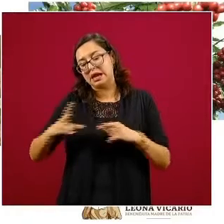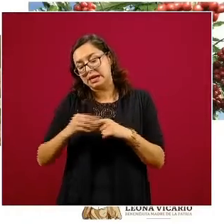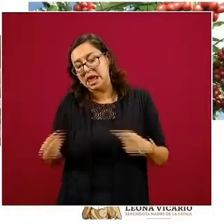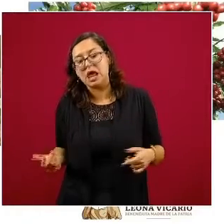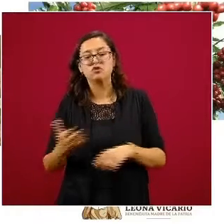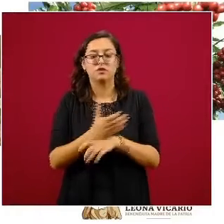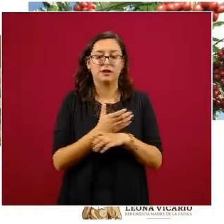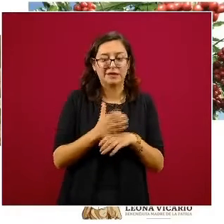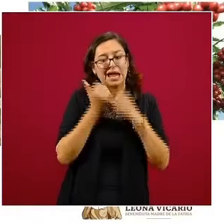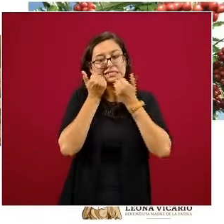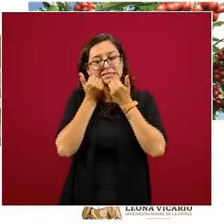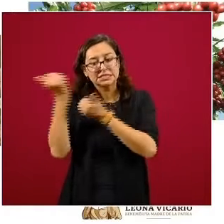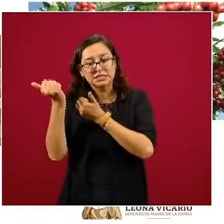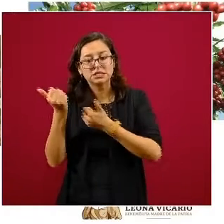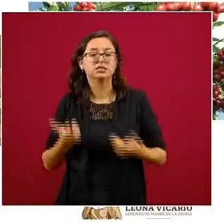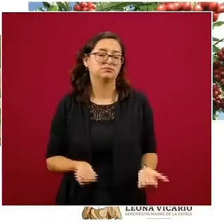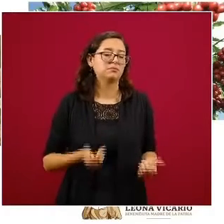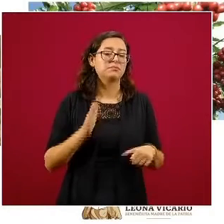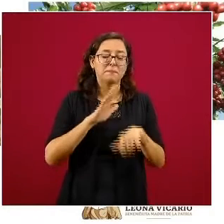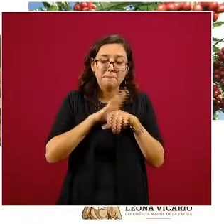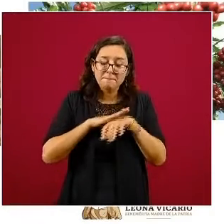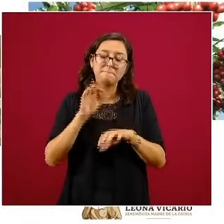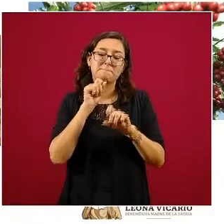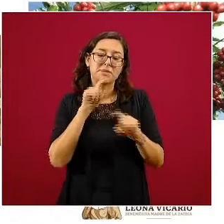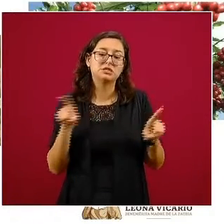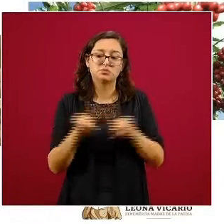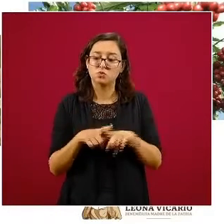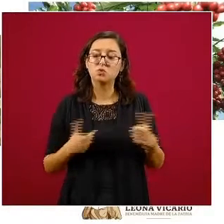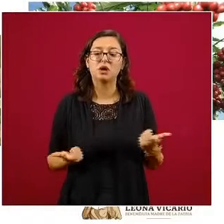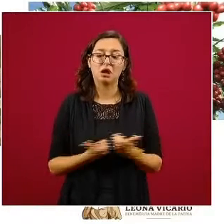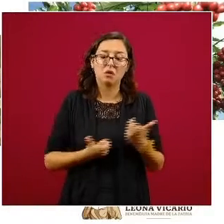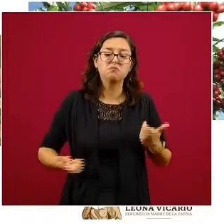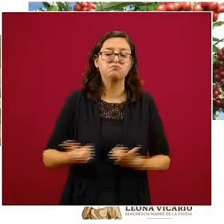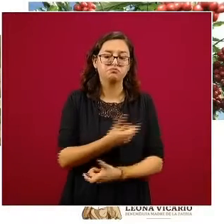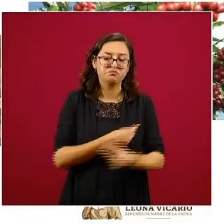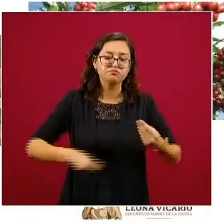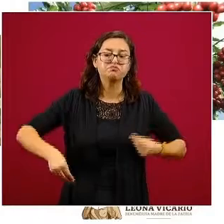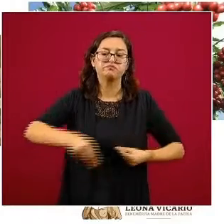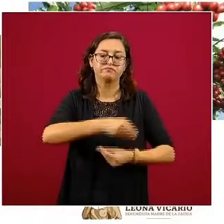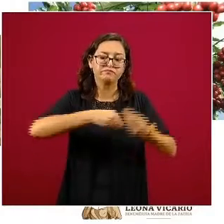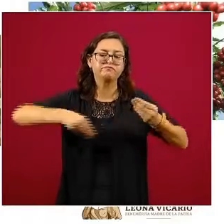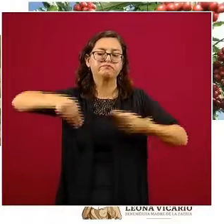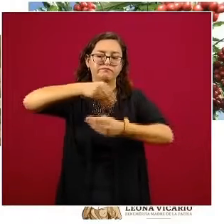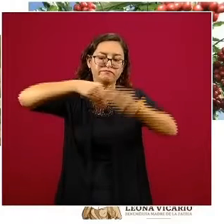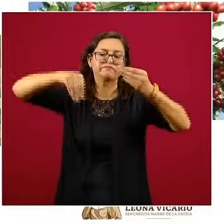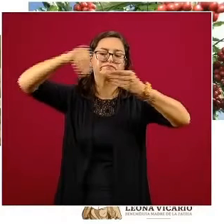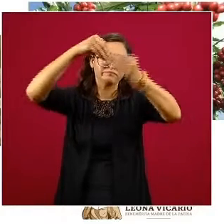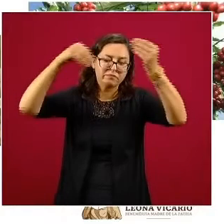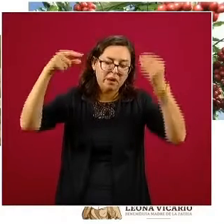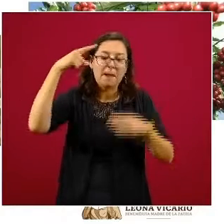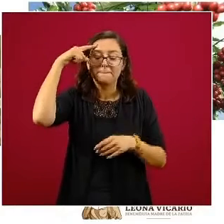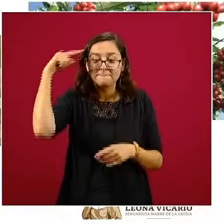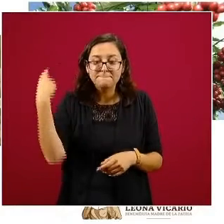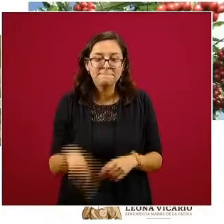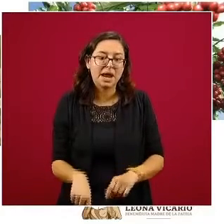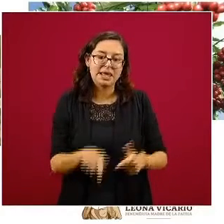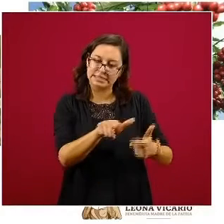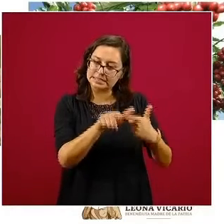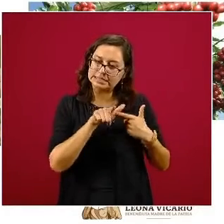Solo menciono esto de los cubrebocas, del gel, pero también la colaboración directa del